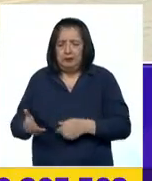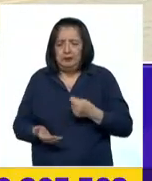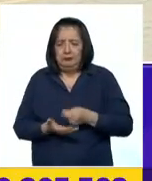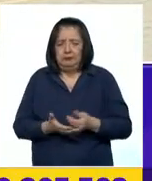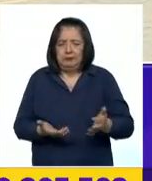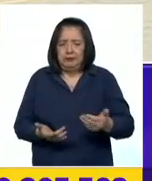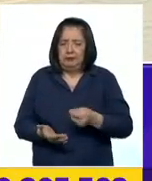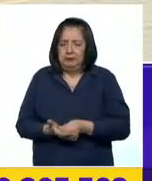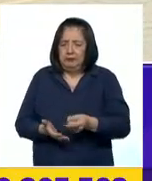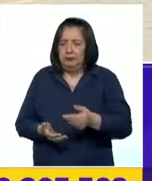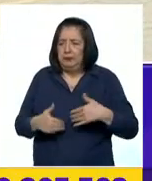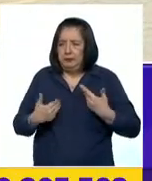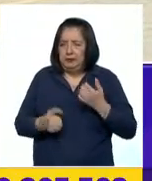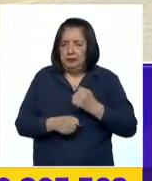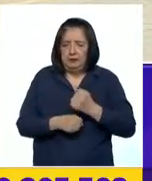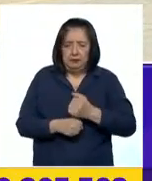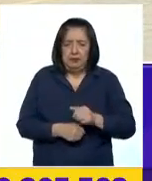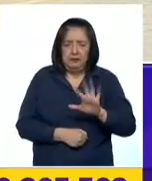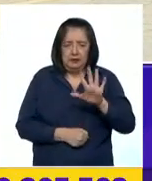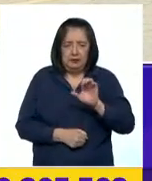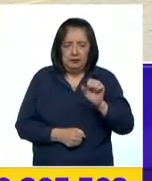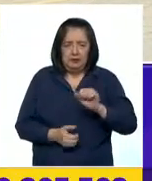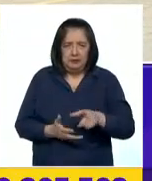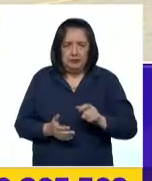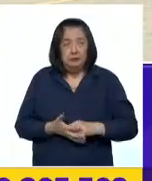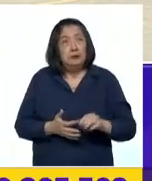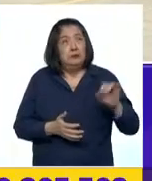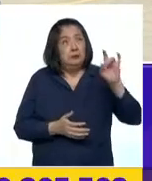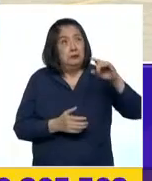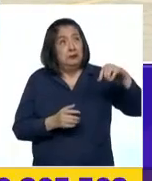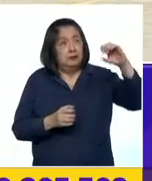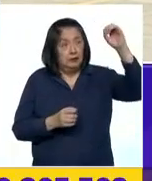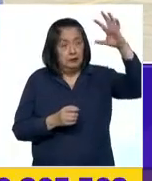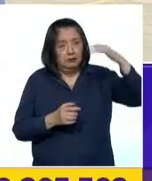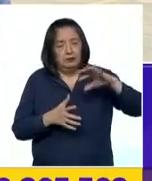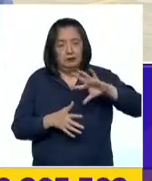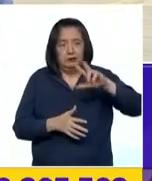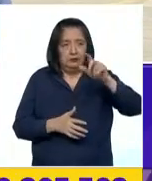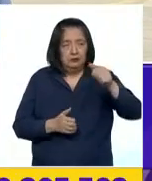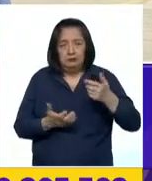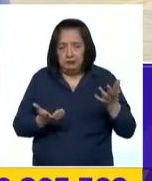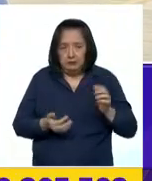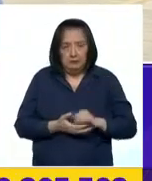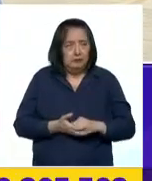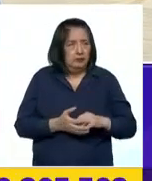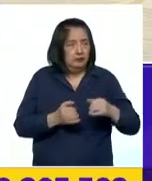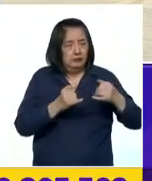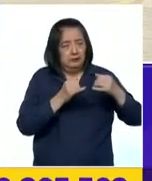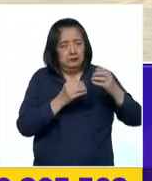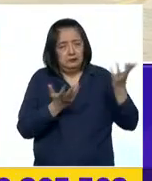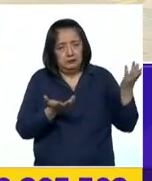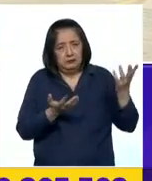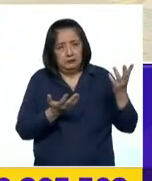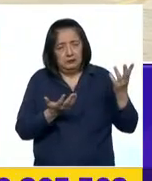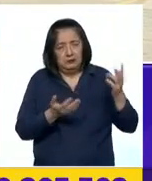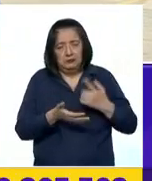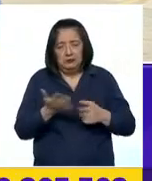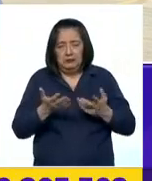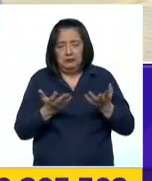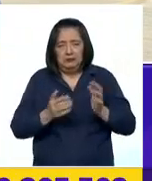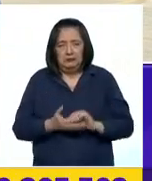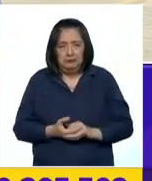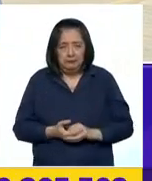cobraban 5 soles por utilizar la energía eléctrica que robaban, lo conectaban a los medidores del